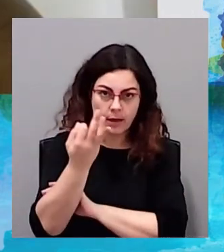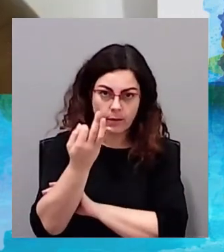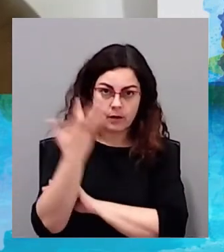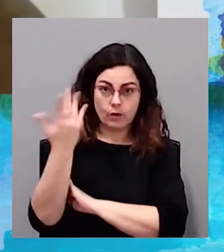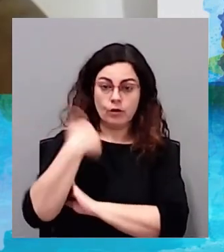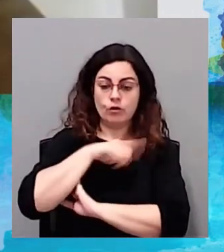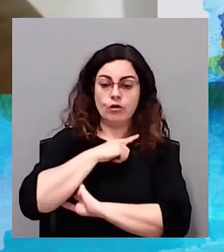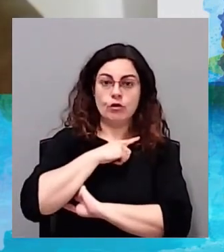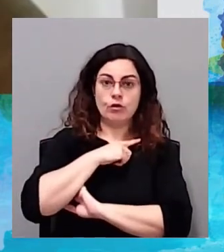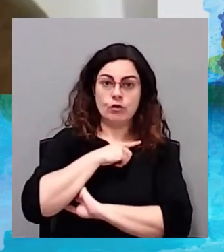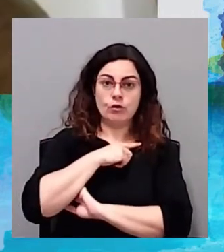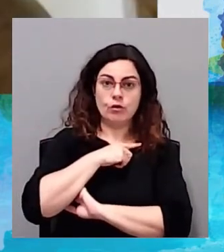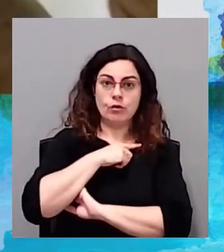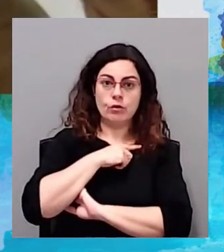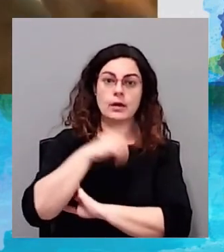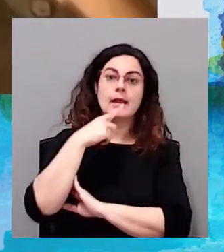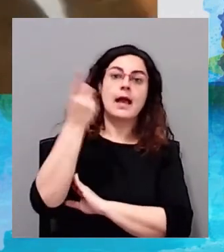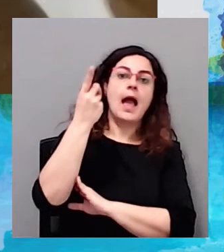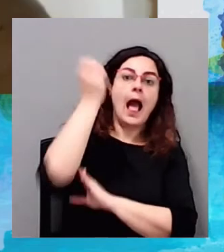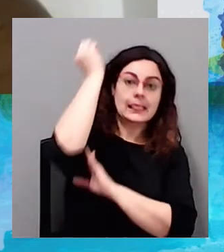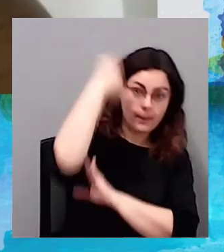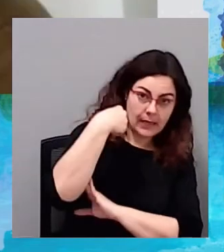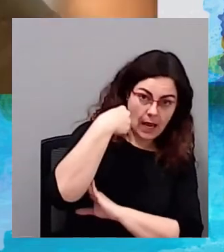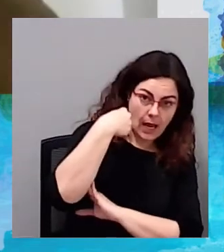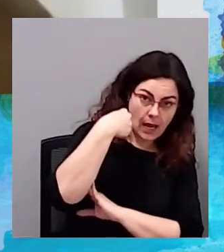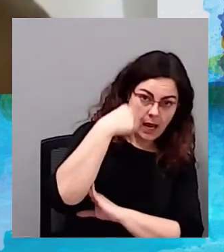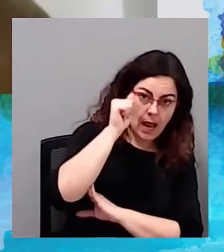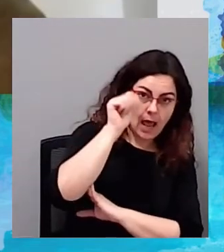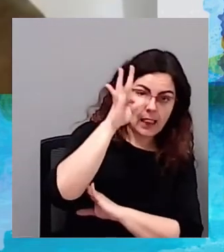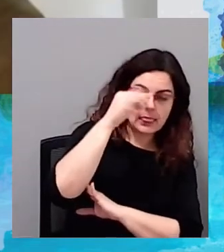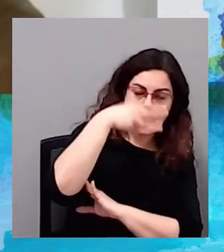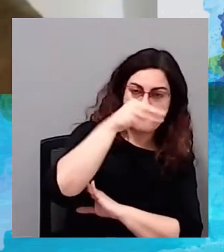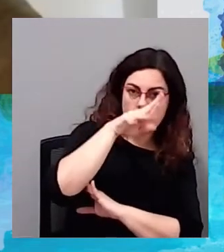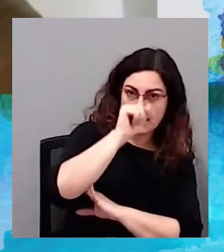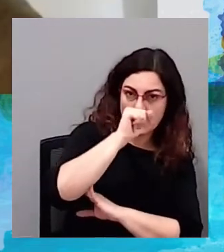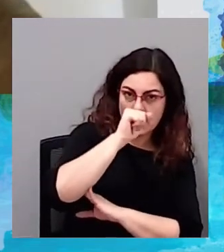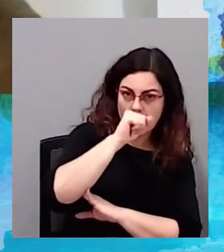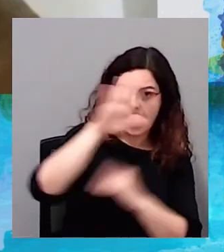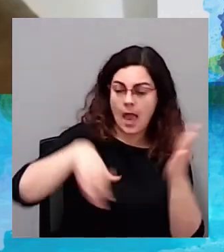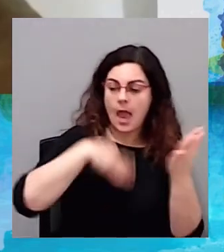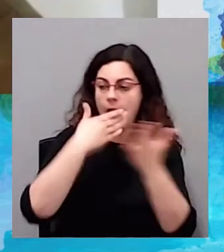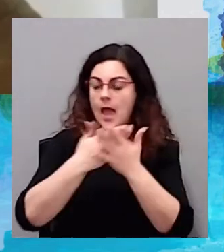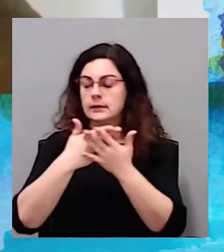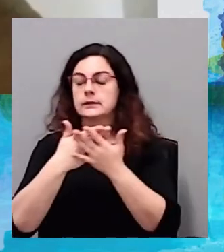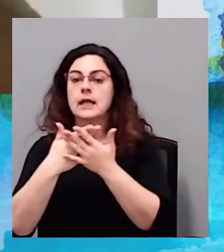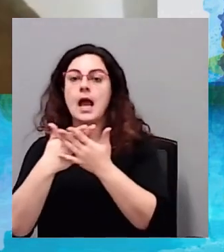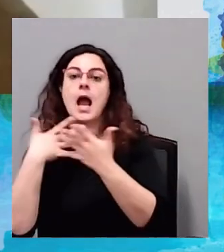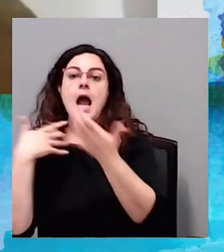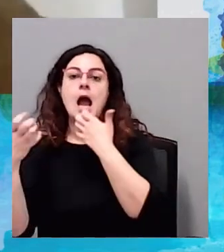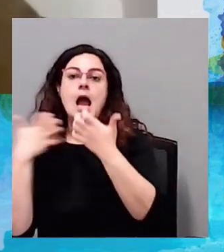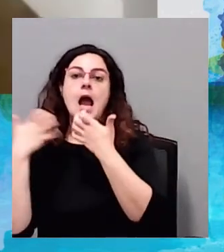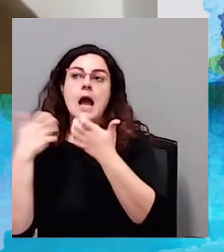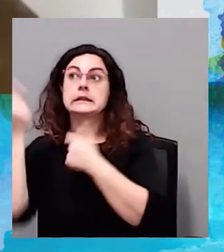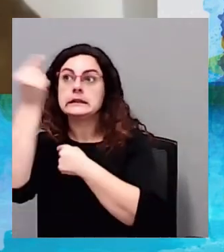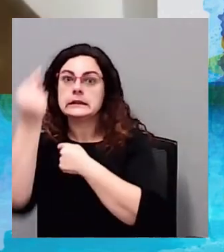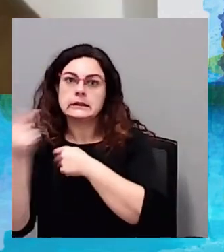abstracción del bisonte de Altamira hasta la figuración de una obra figurativa que está aquí,